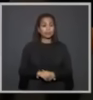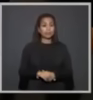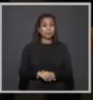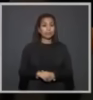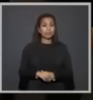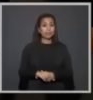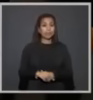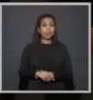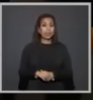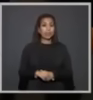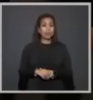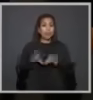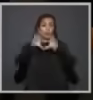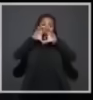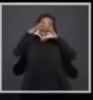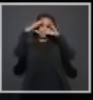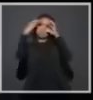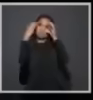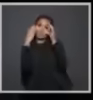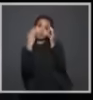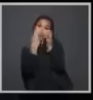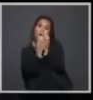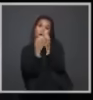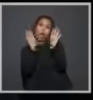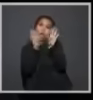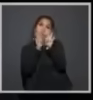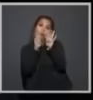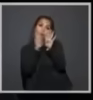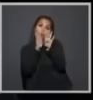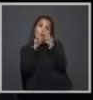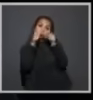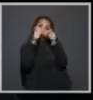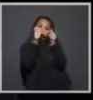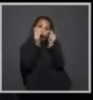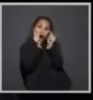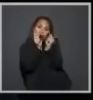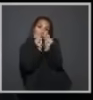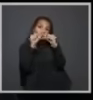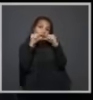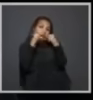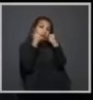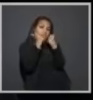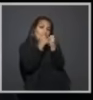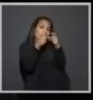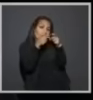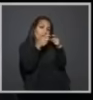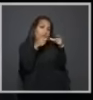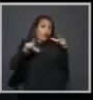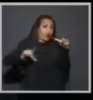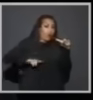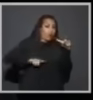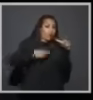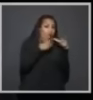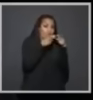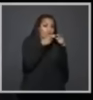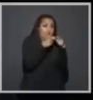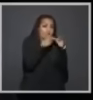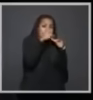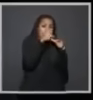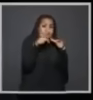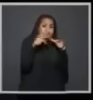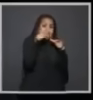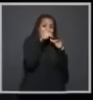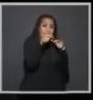esté convertido en un comité al servicio de una minoría rapaz. El gobierno actual está